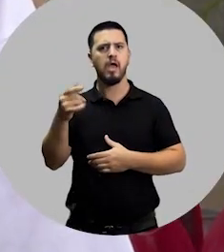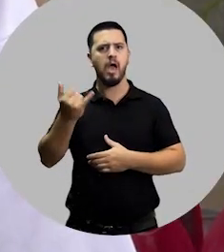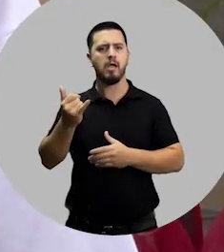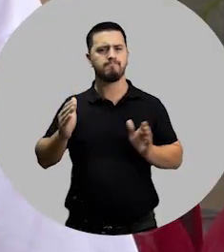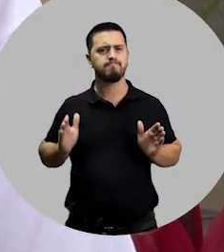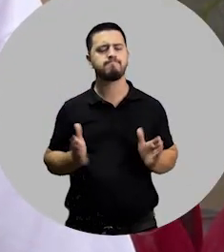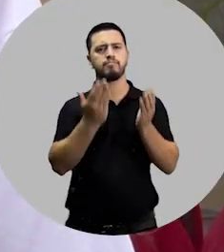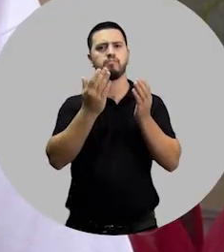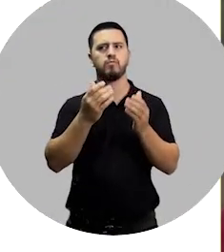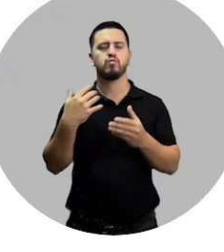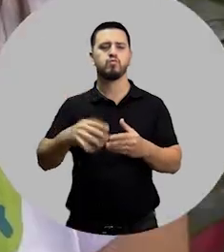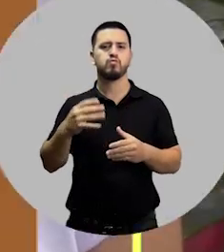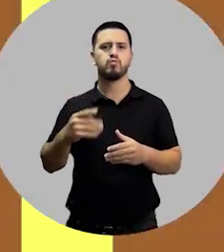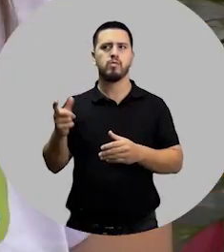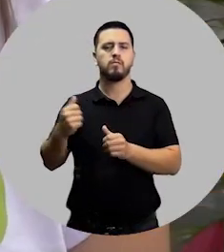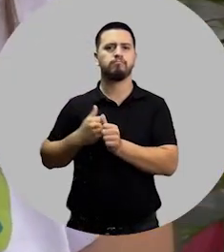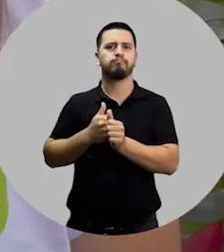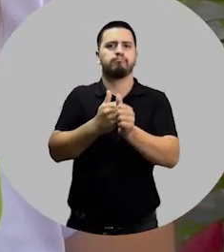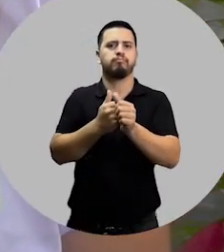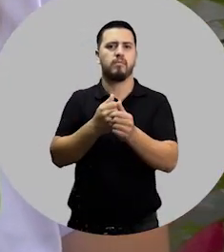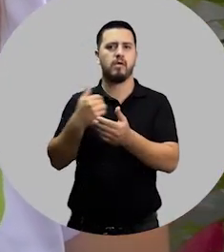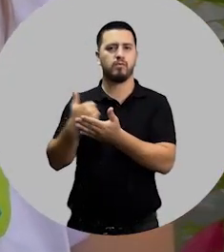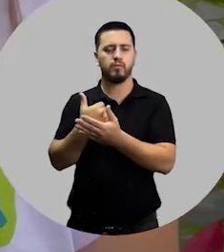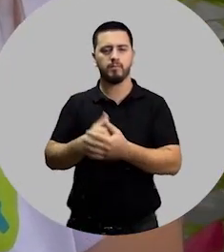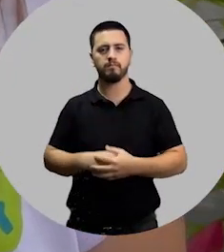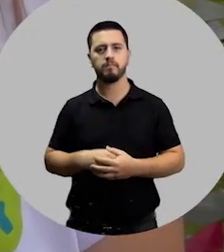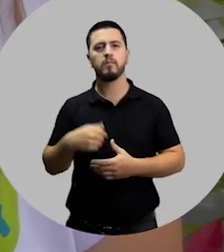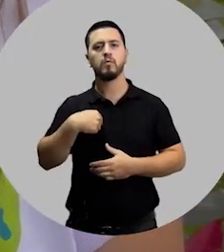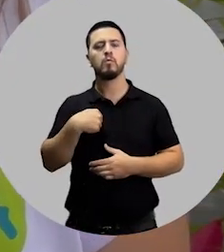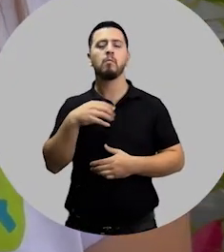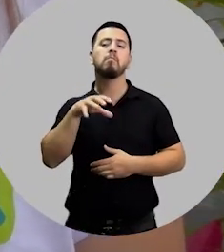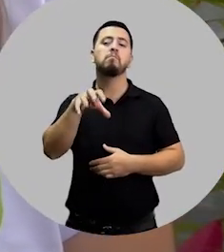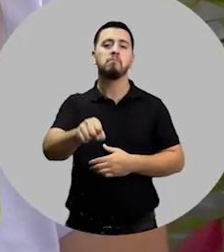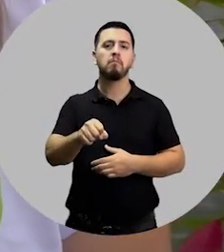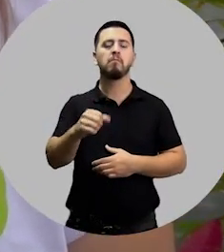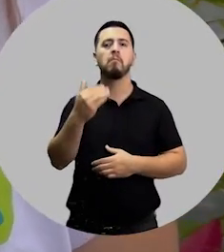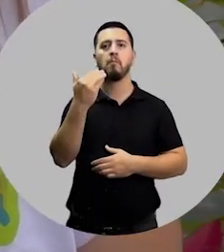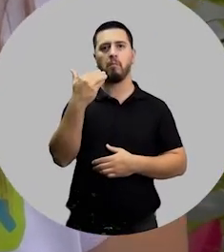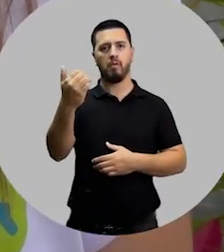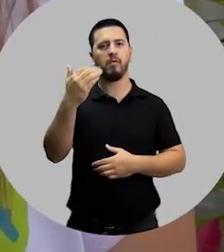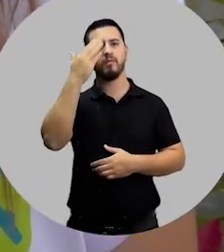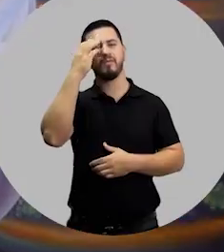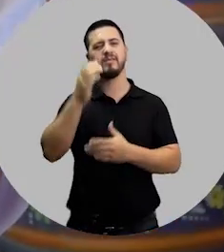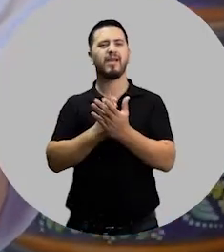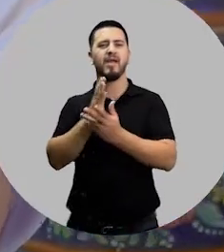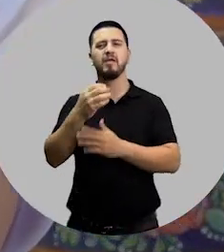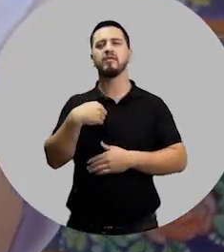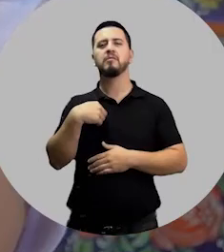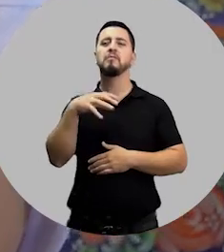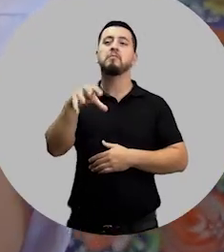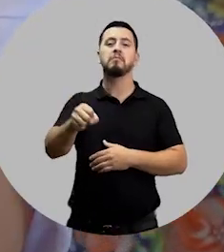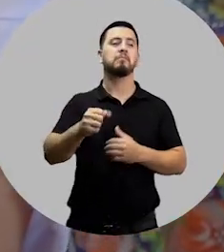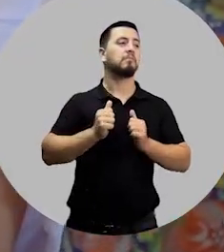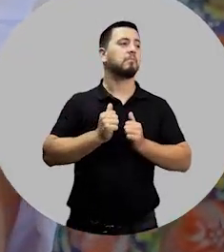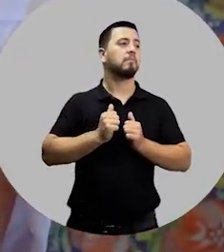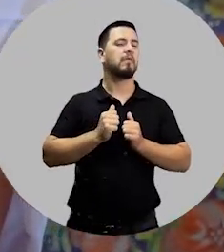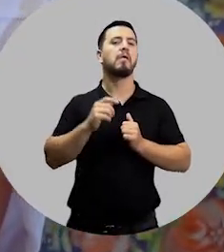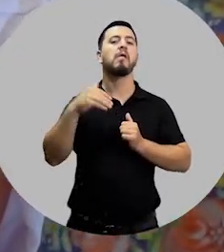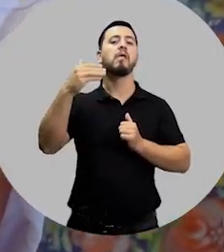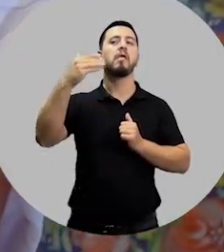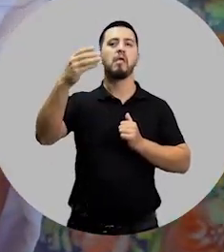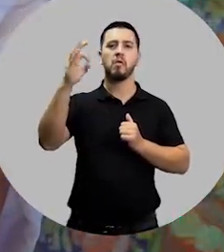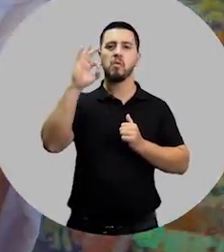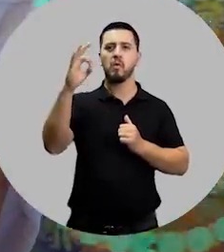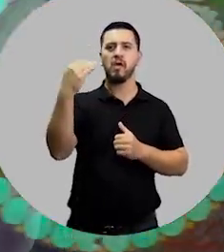empujón bien grande. Me inscribí, me llamaron. La verdad que no tenía muchas esperanzas porque uno siempre dice, no, uno entra a este